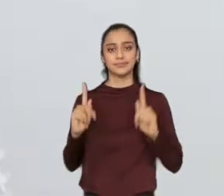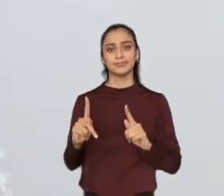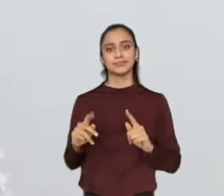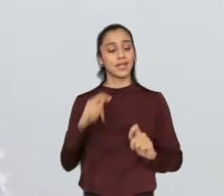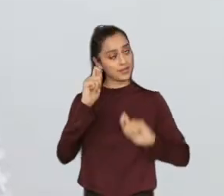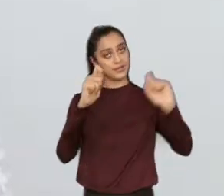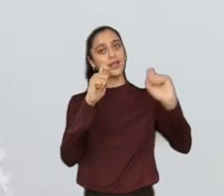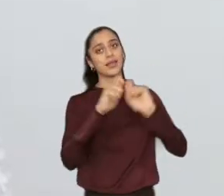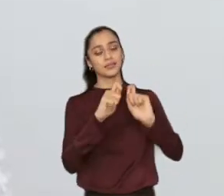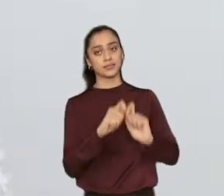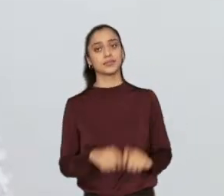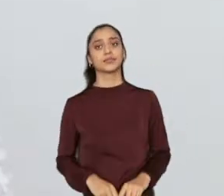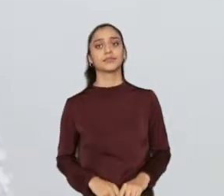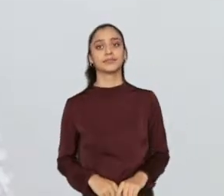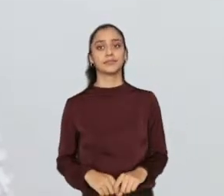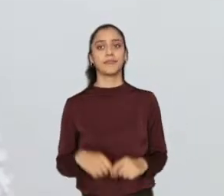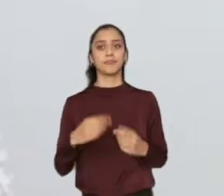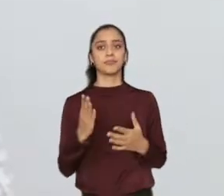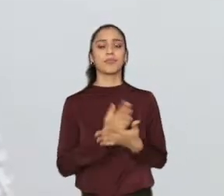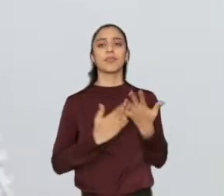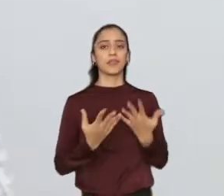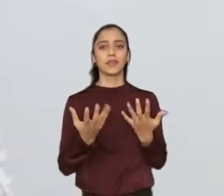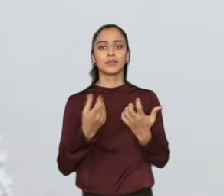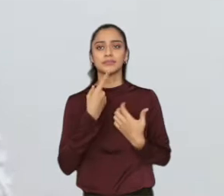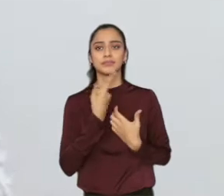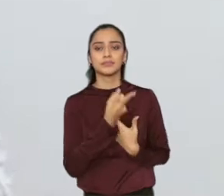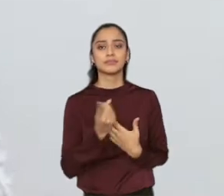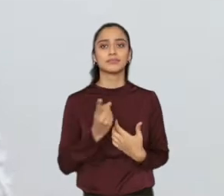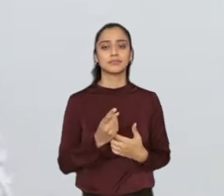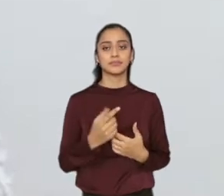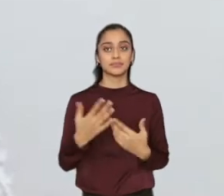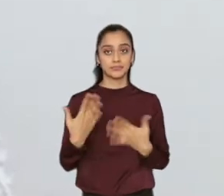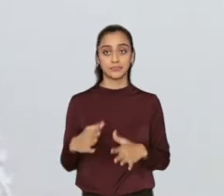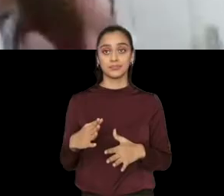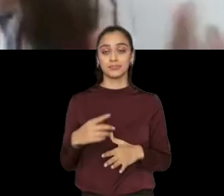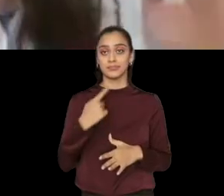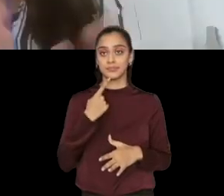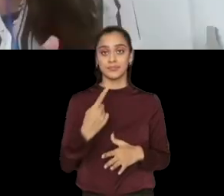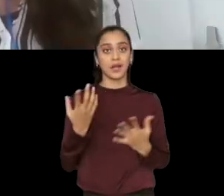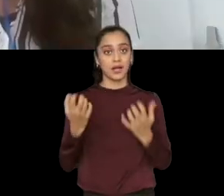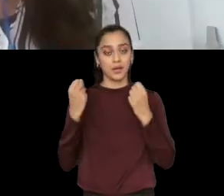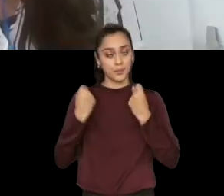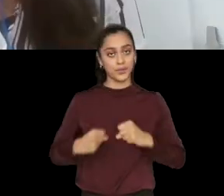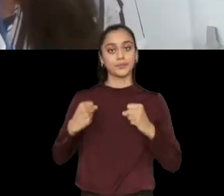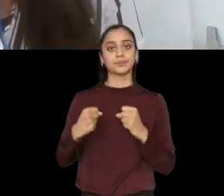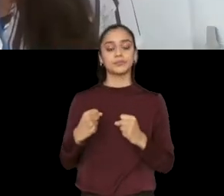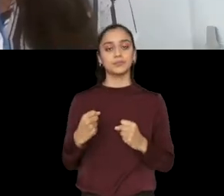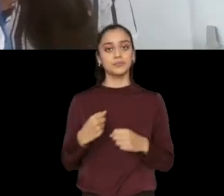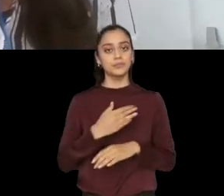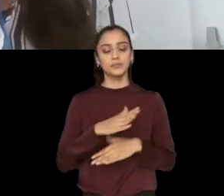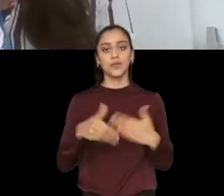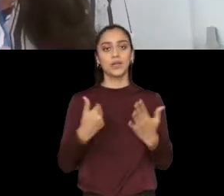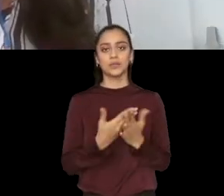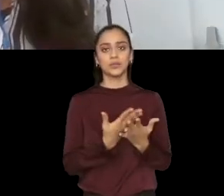y exacto, Aide. Y un mensaje que nos puedas dejar, ya dijiste, ¿verdad? Querer es poder. Pero